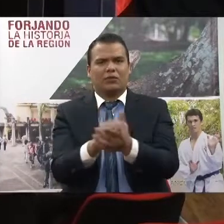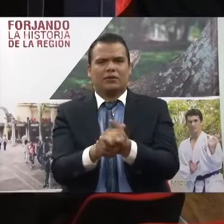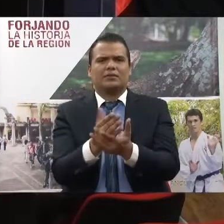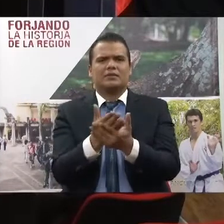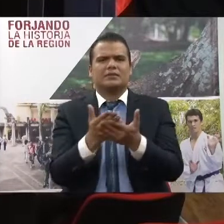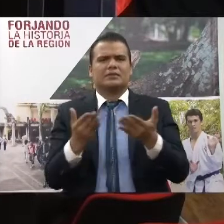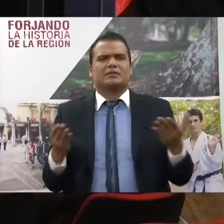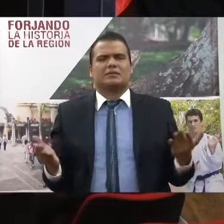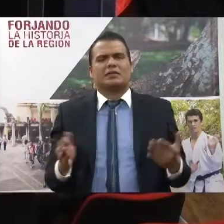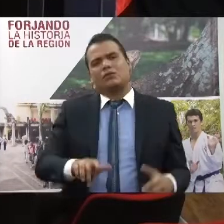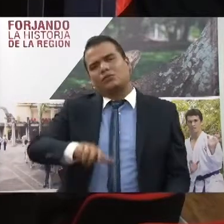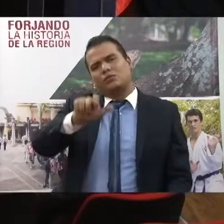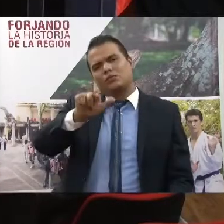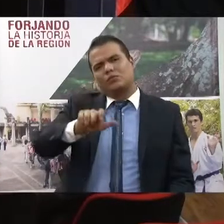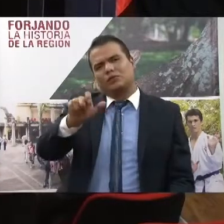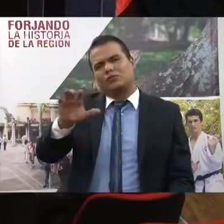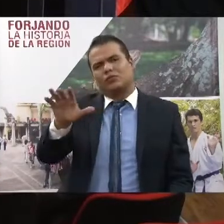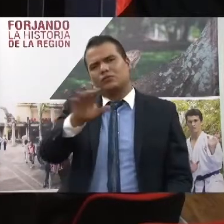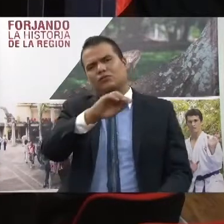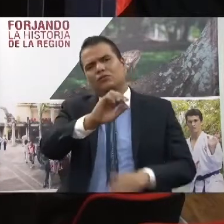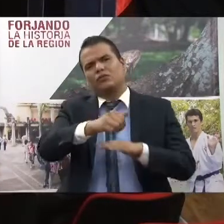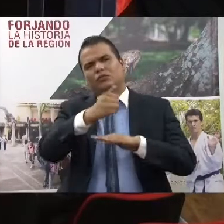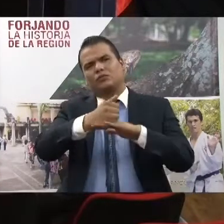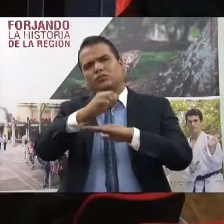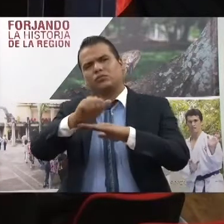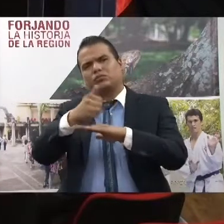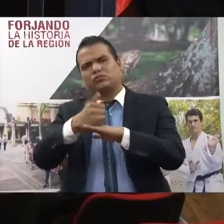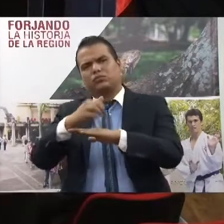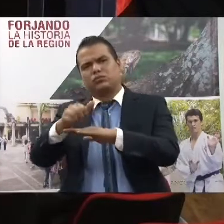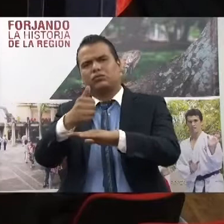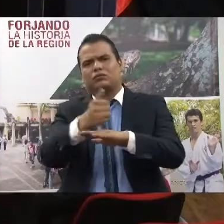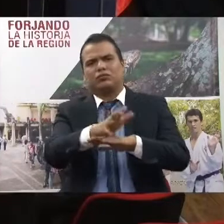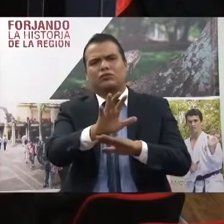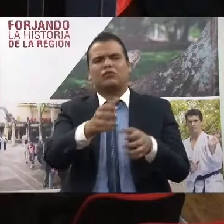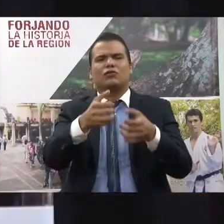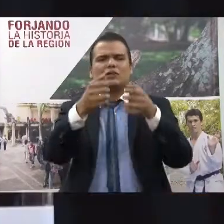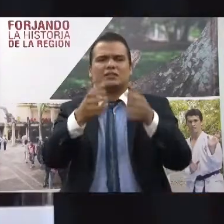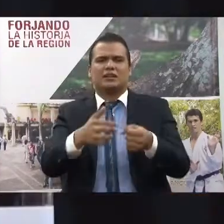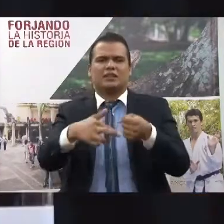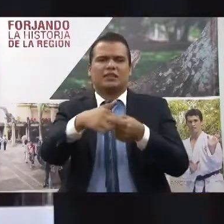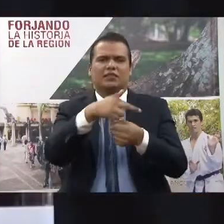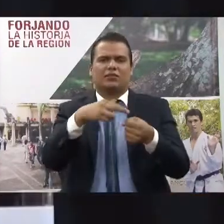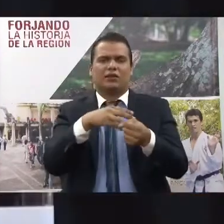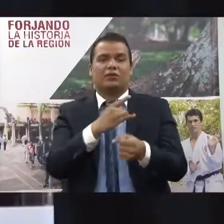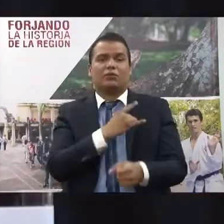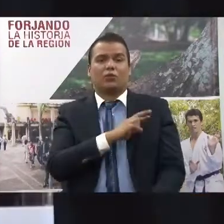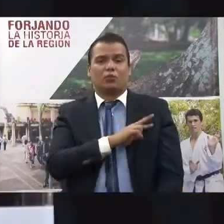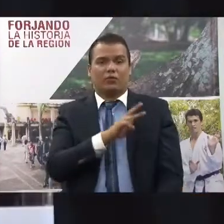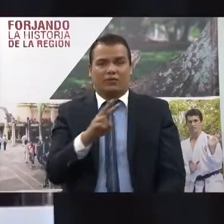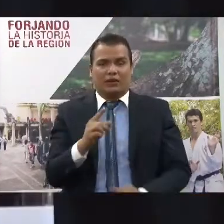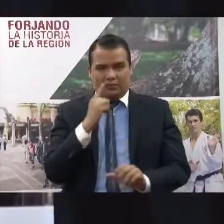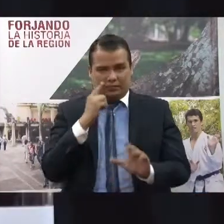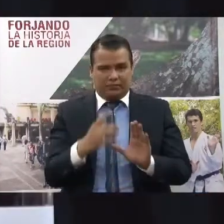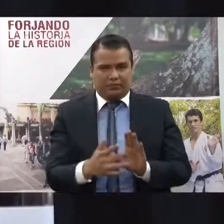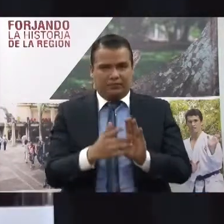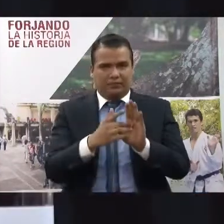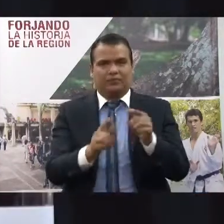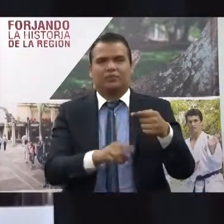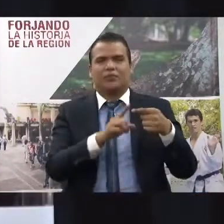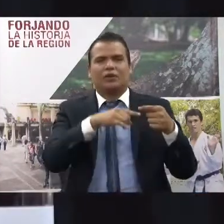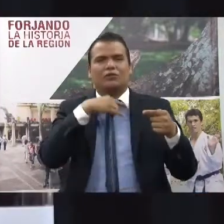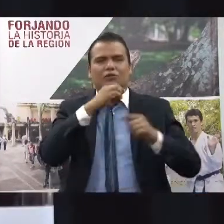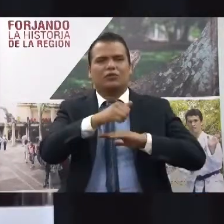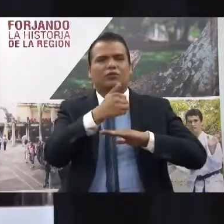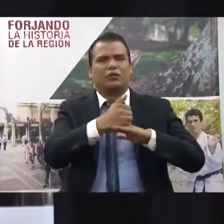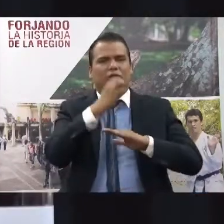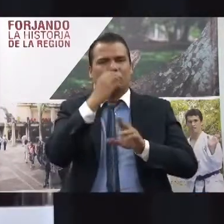cordial a todos los directores de las sedes regionales de la institución. Al señor director de la sede